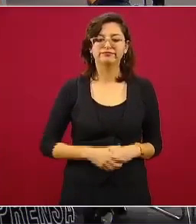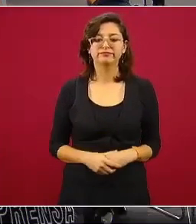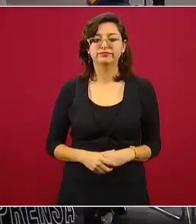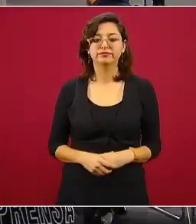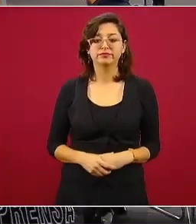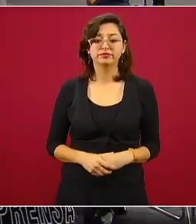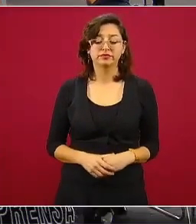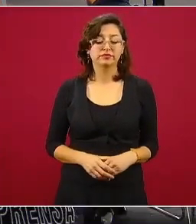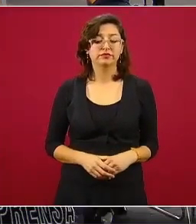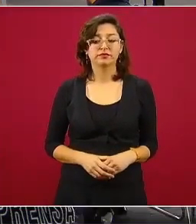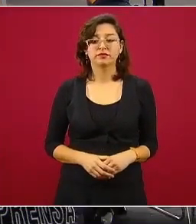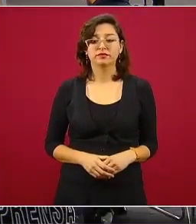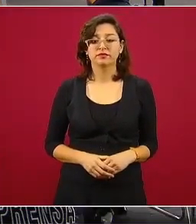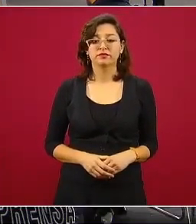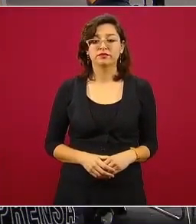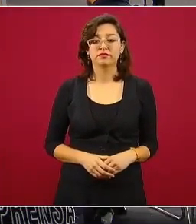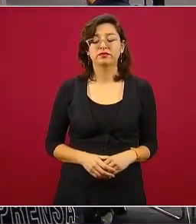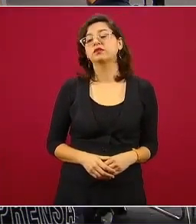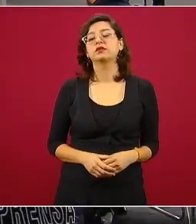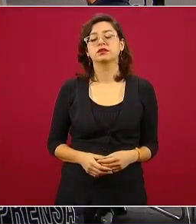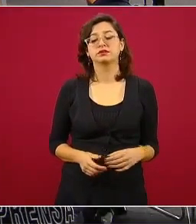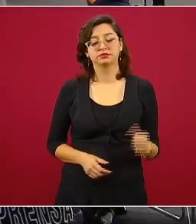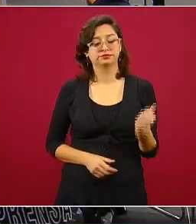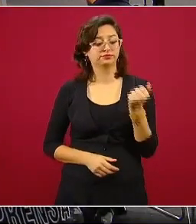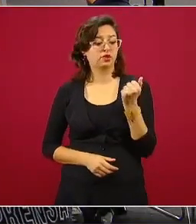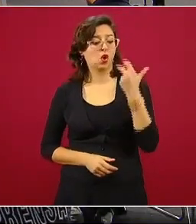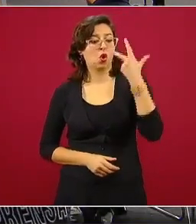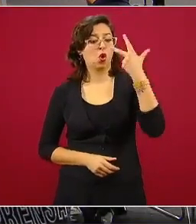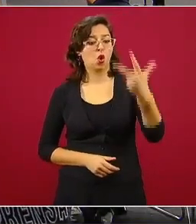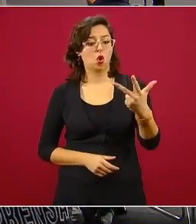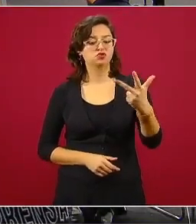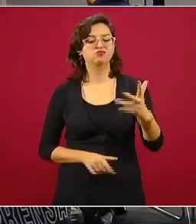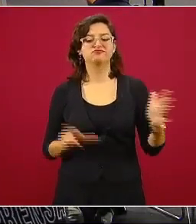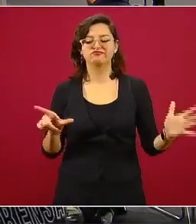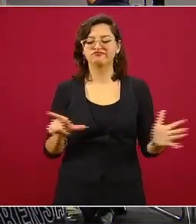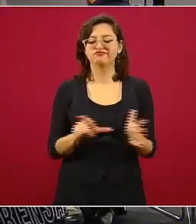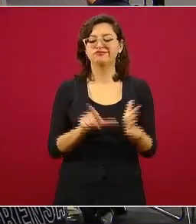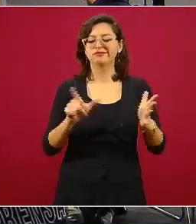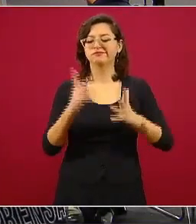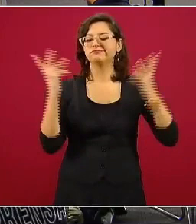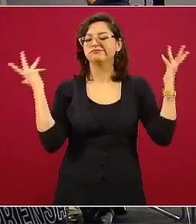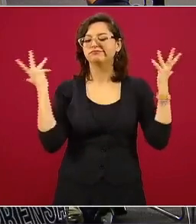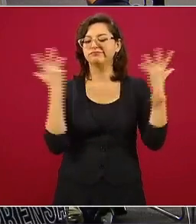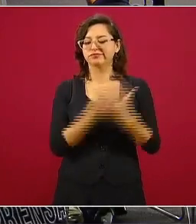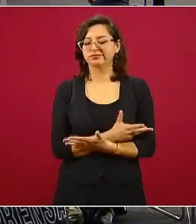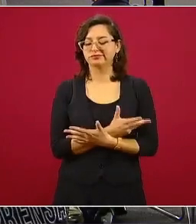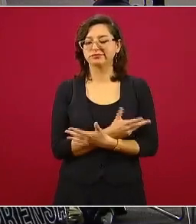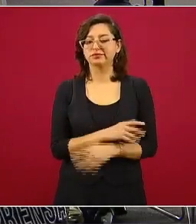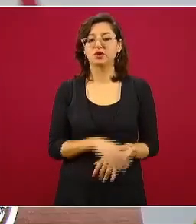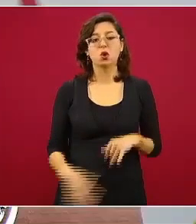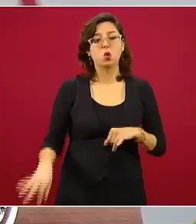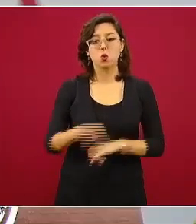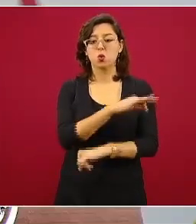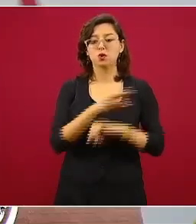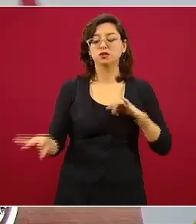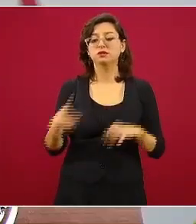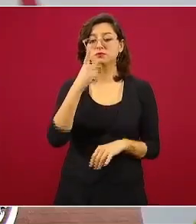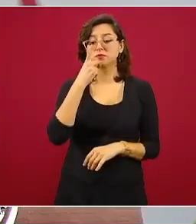lecciones. Ya nada más termino. La pandemia aún en curso